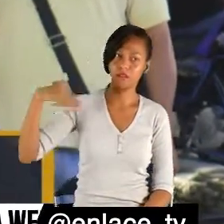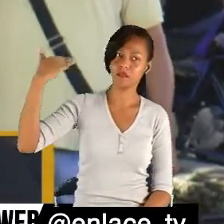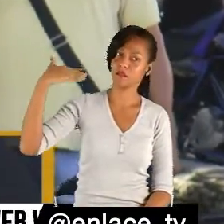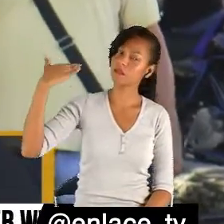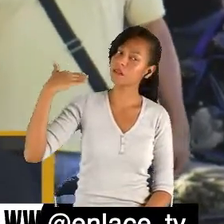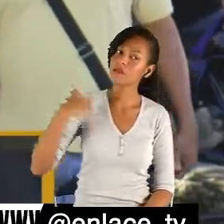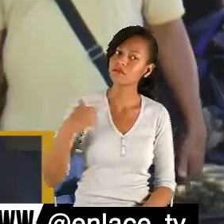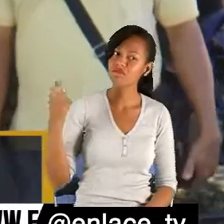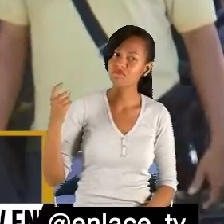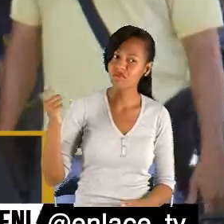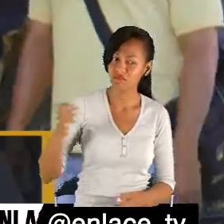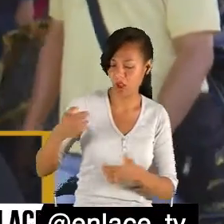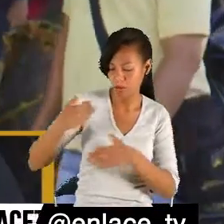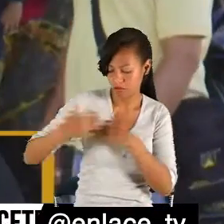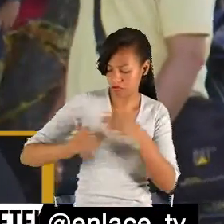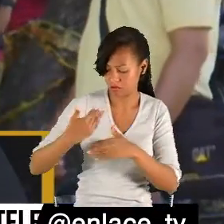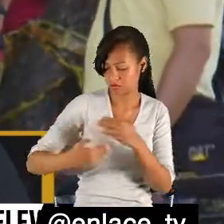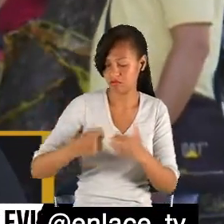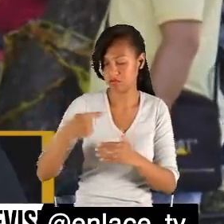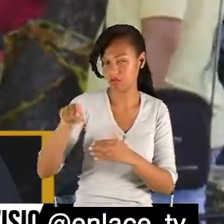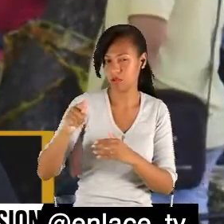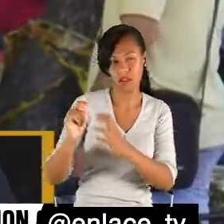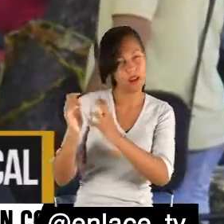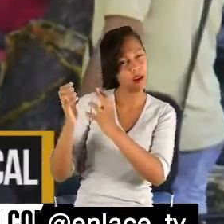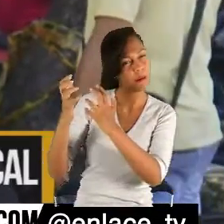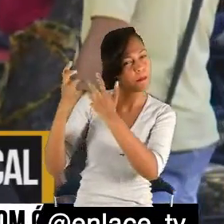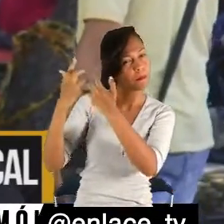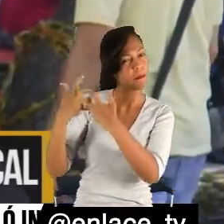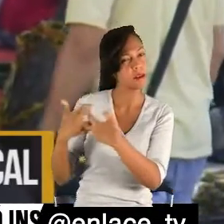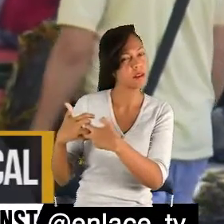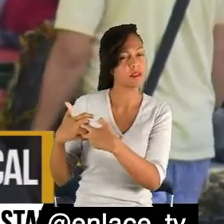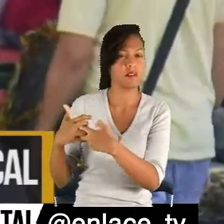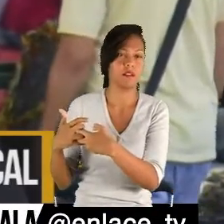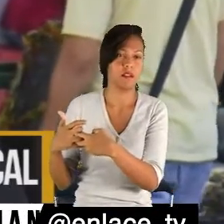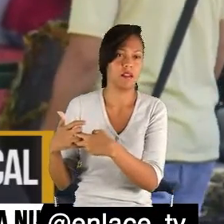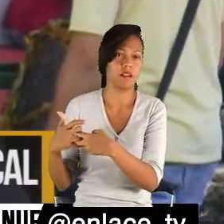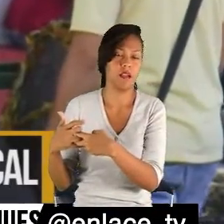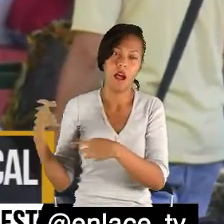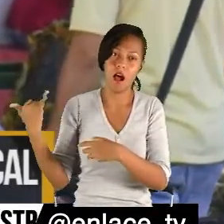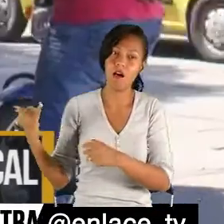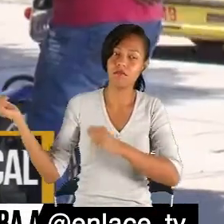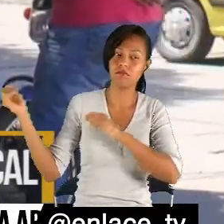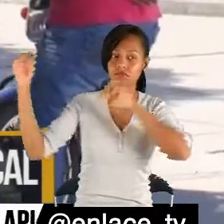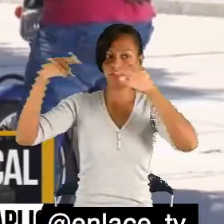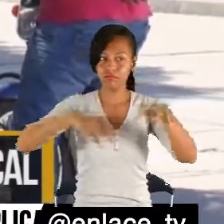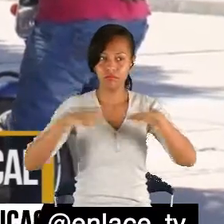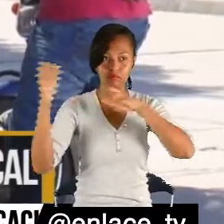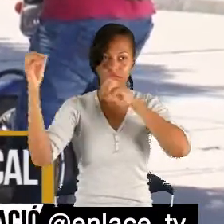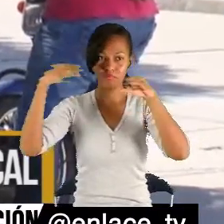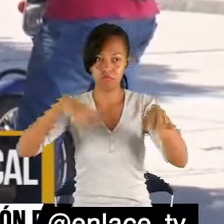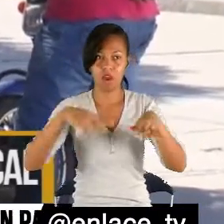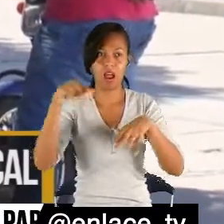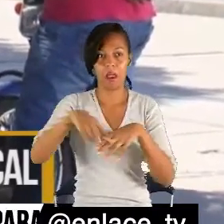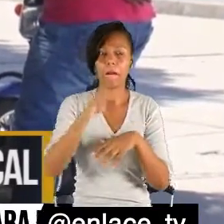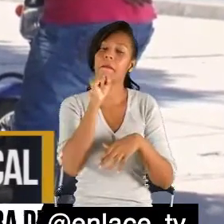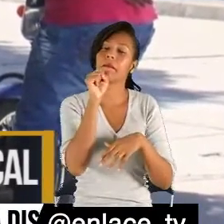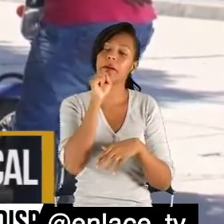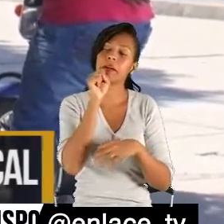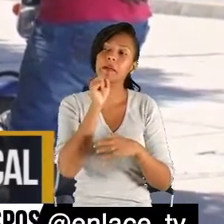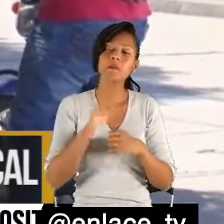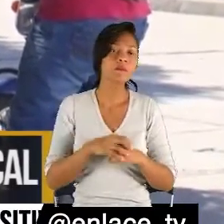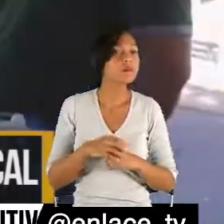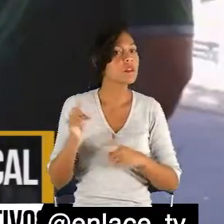proceso con una empresa las empresas que están llegando aquí a nuestra ciudad barrancabermeja que están